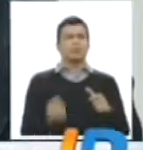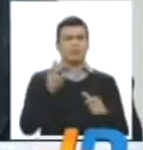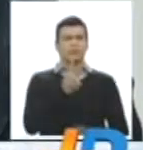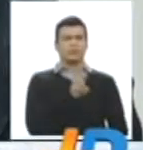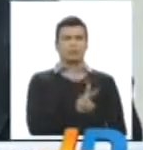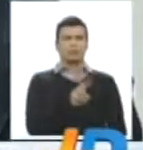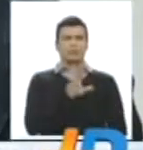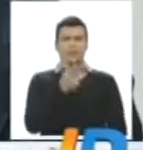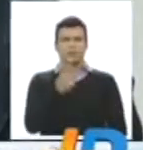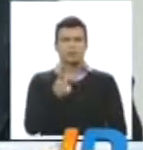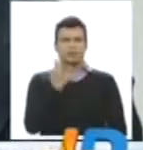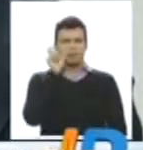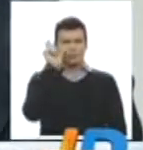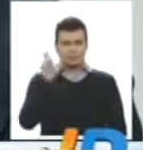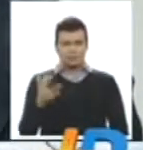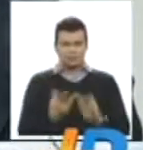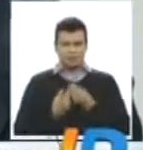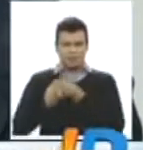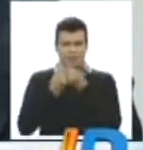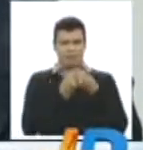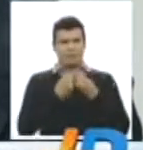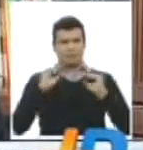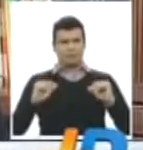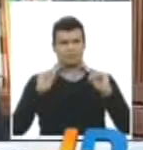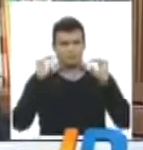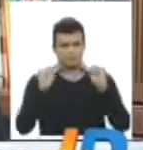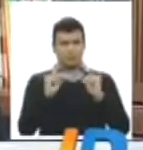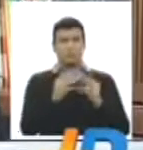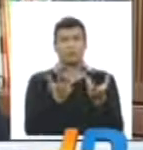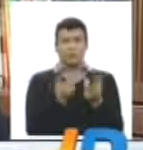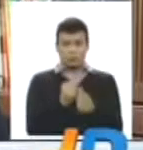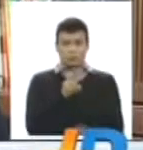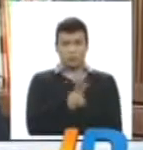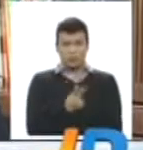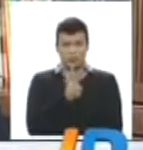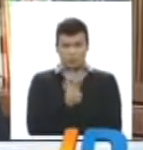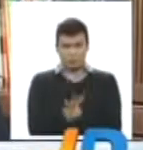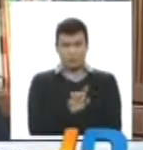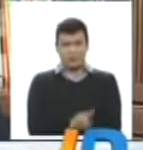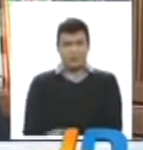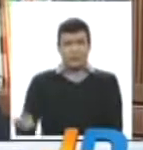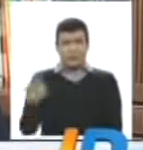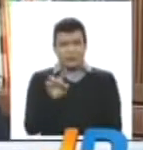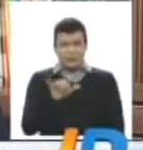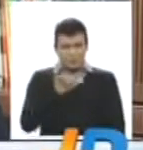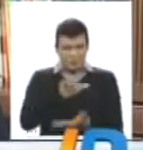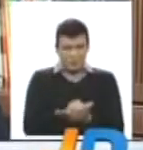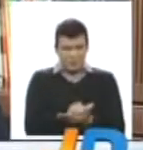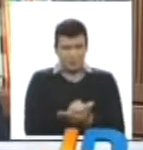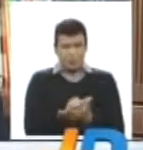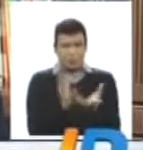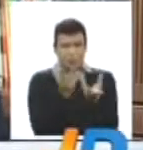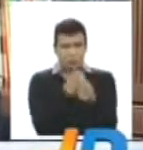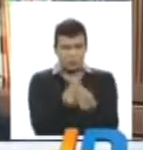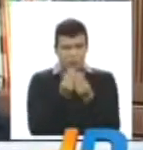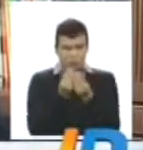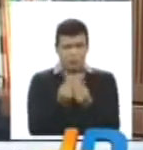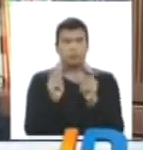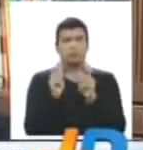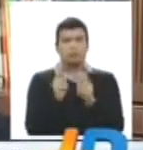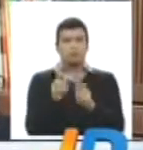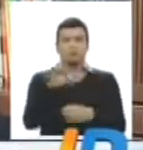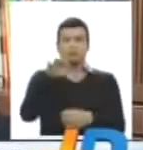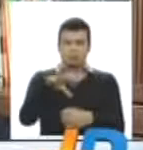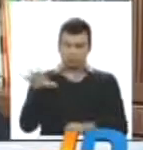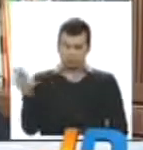por 27 consejeros superiores, y de los cuales 24 de esos escaños, esas curules, se van a